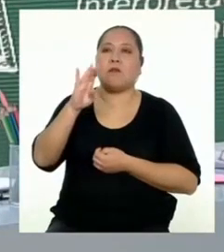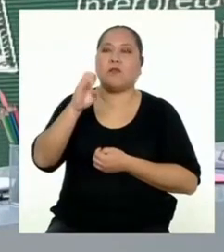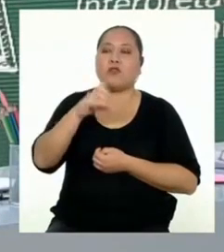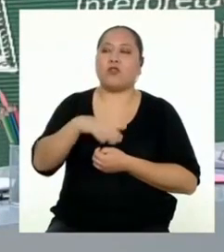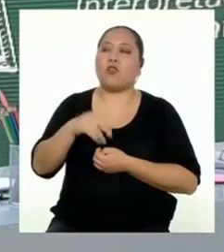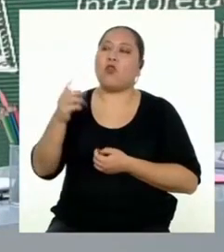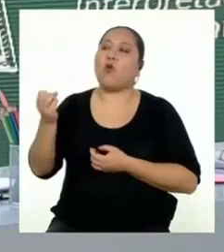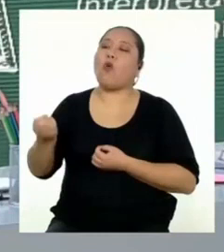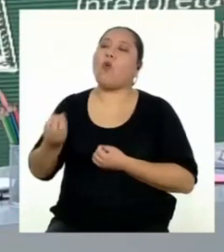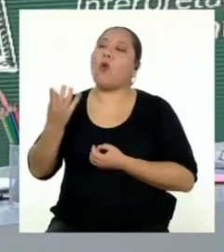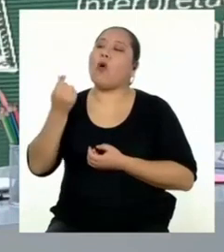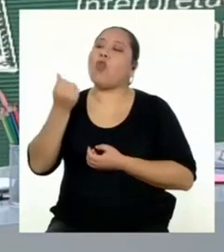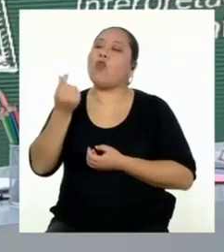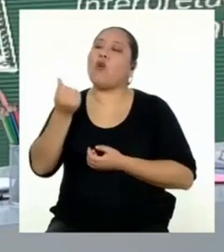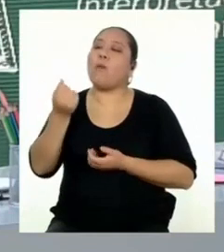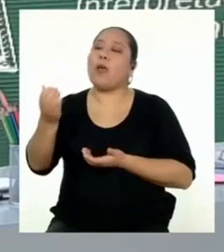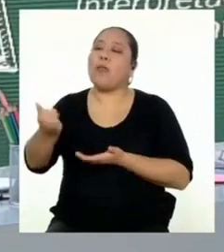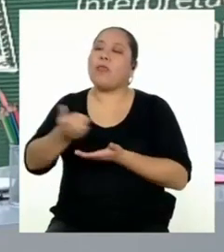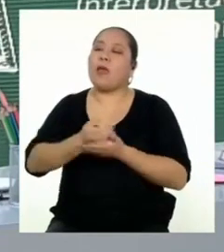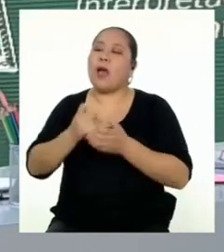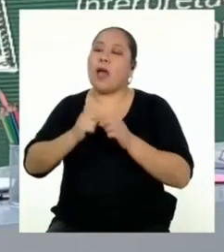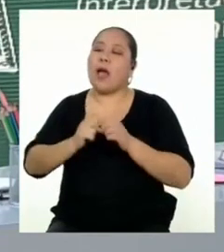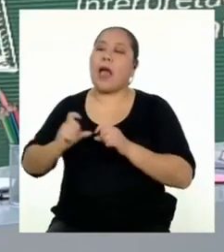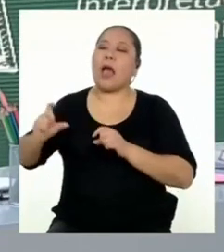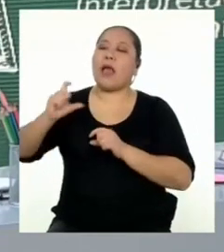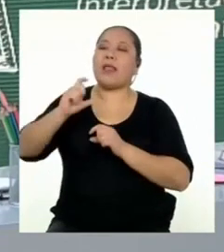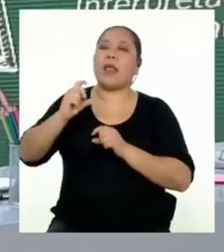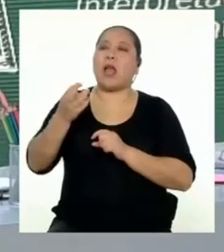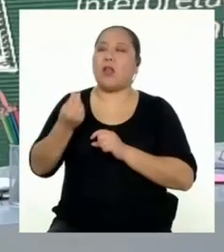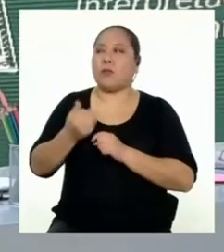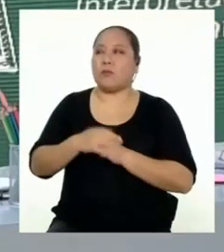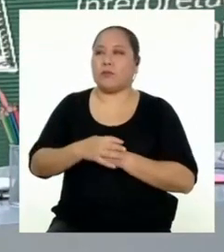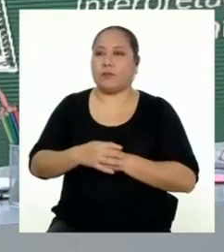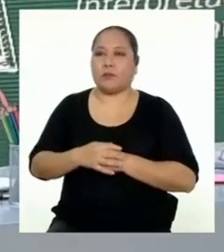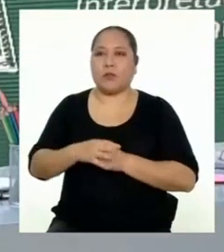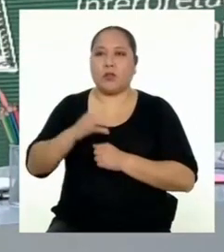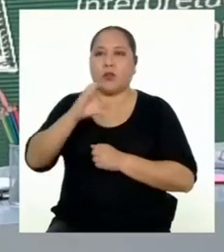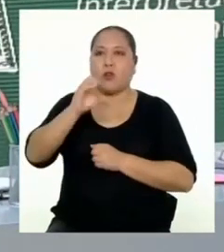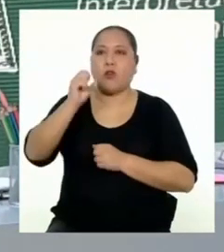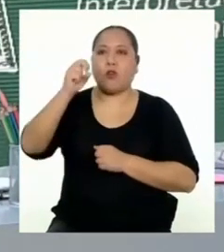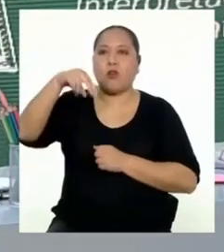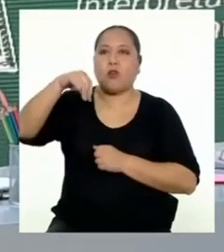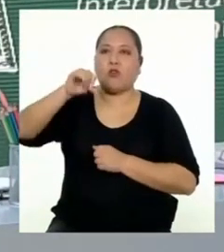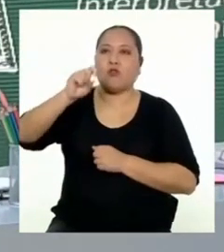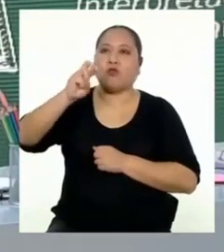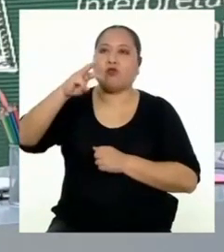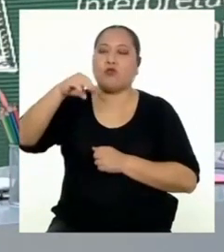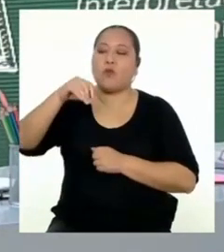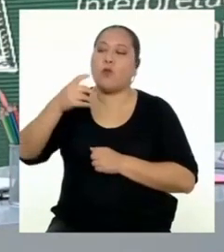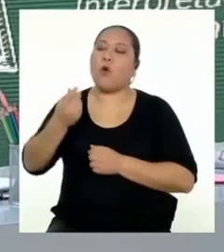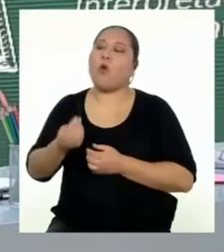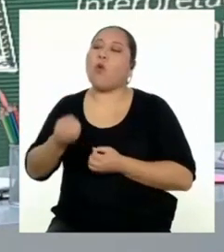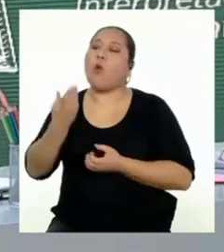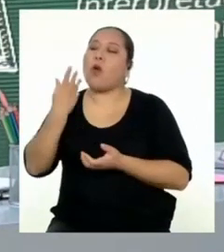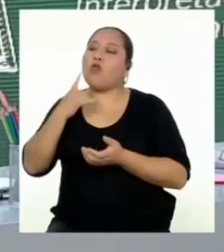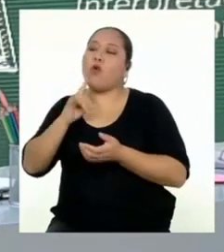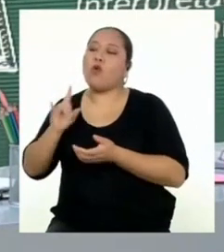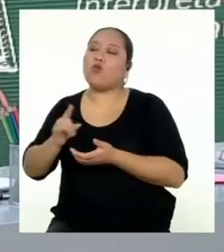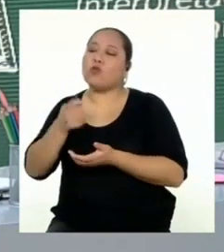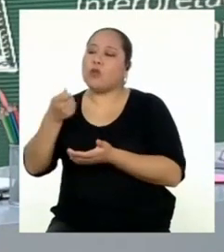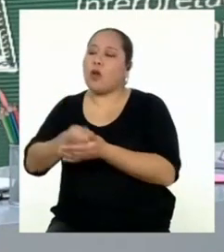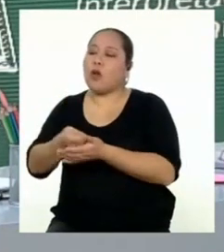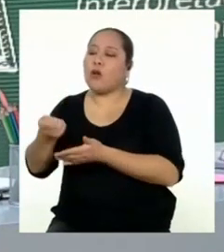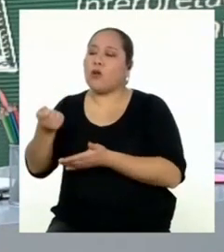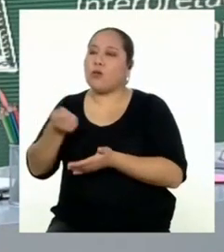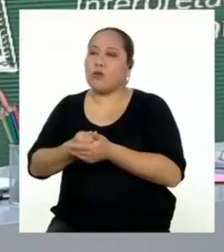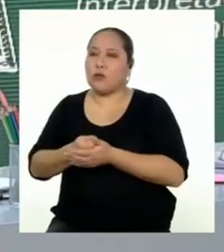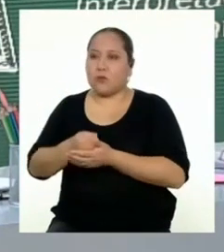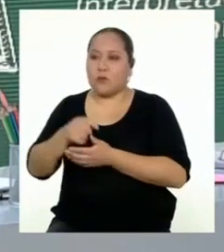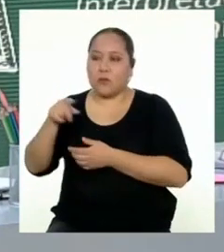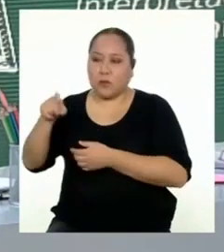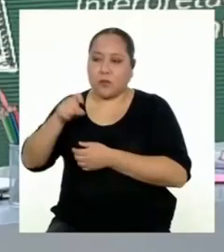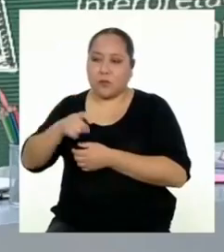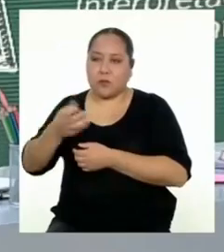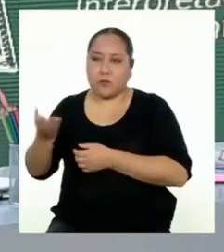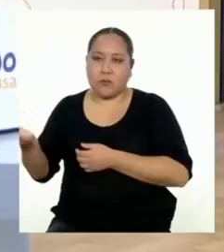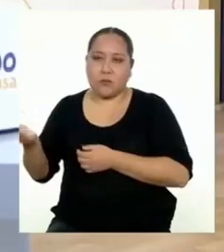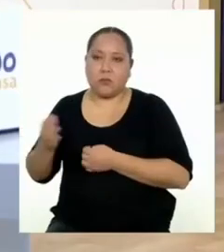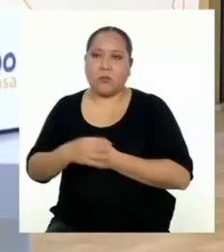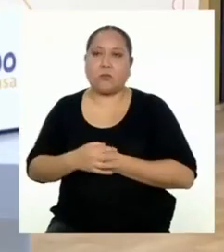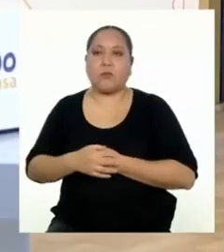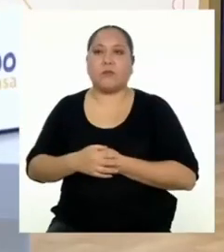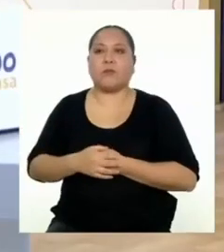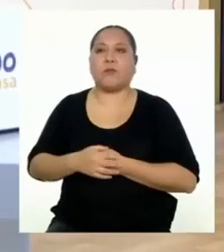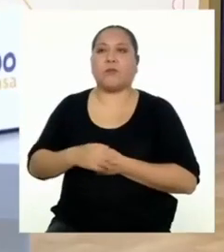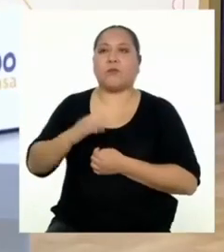que obtuvieron de la venta de sus postres. El consumo es lo que gastaron para satisfacer sus